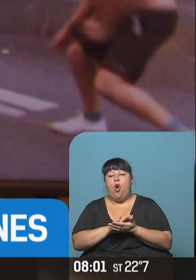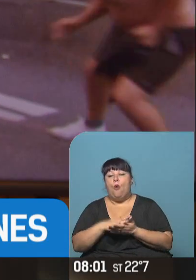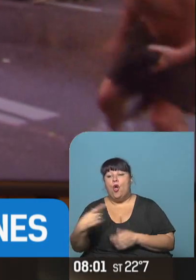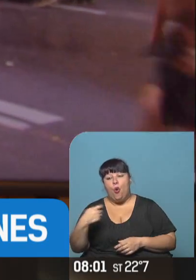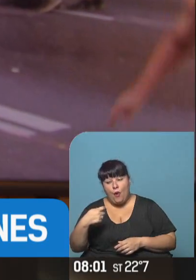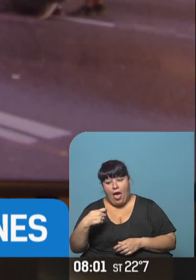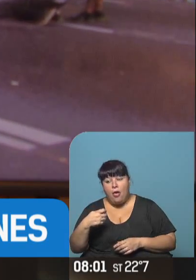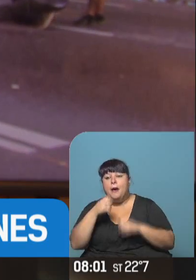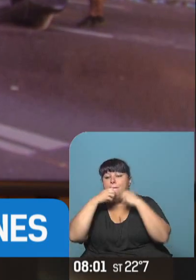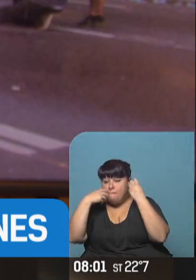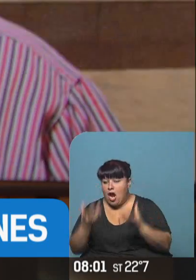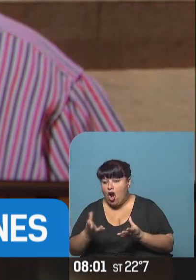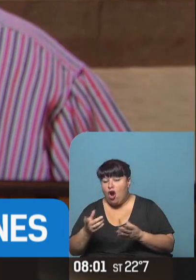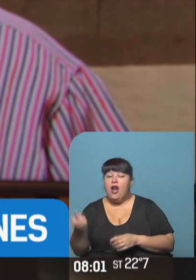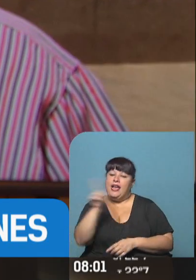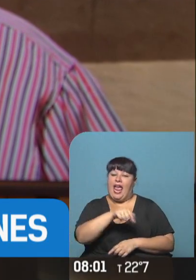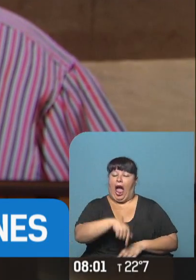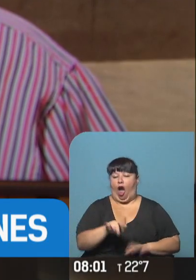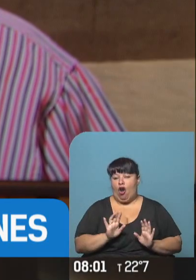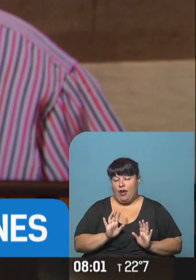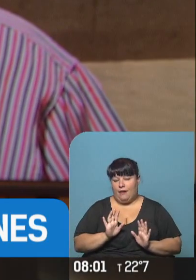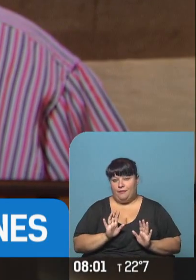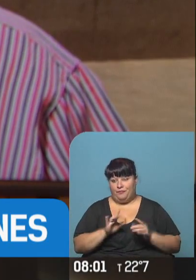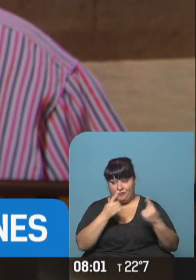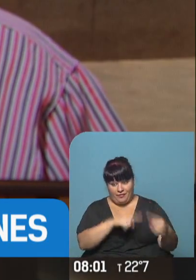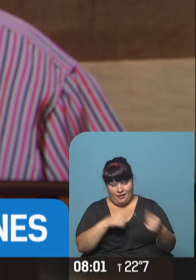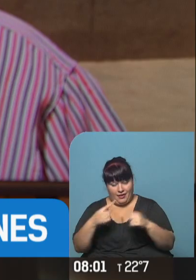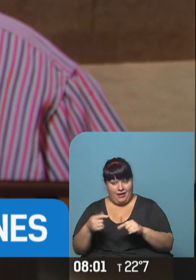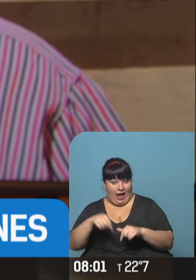los jubilados va a estar mejor que la actual.